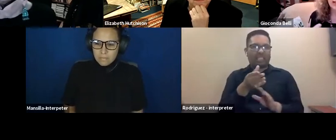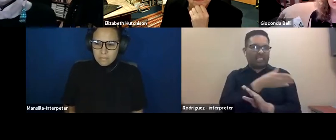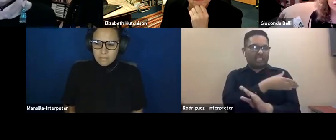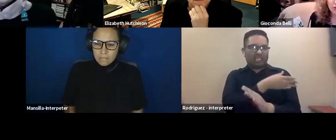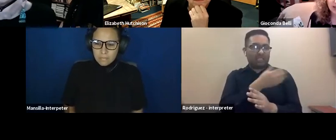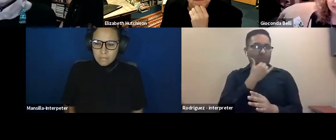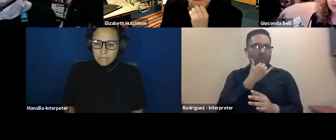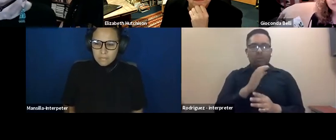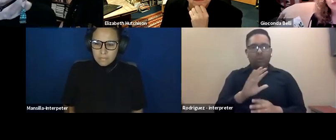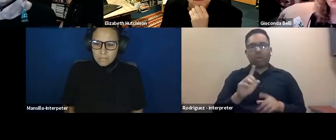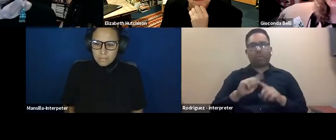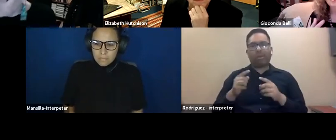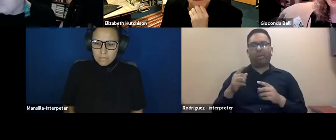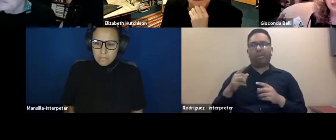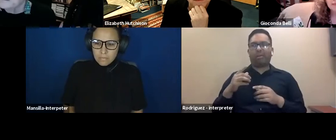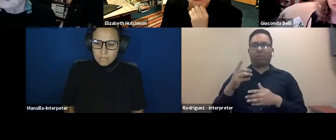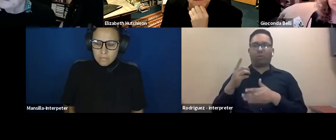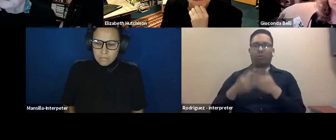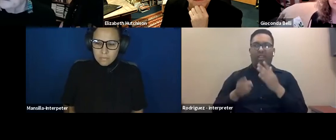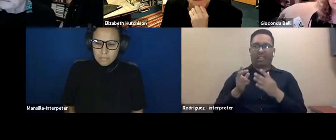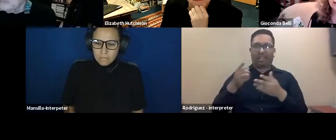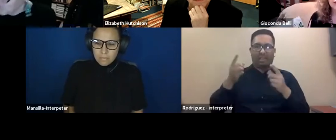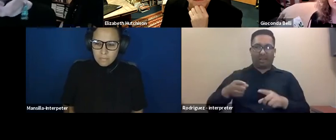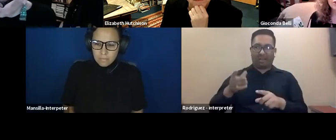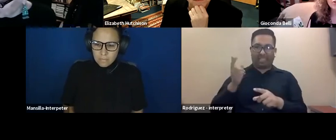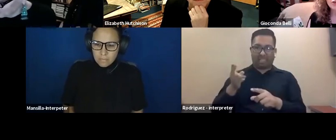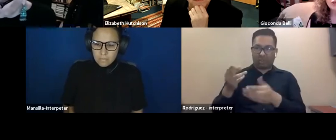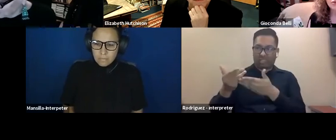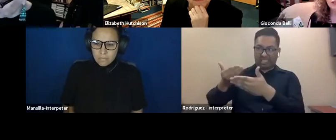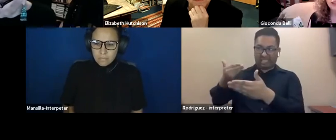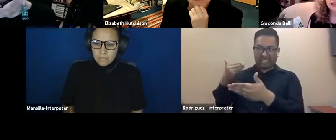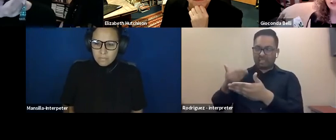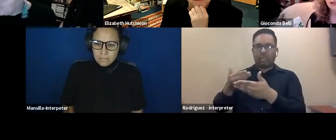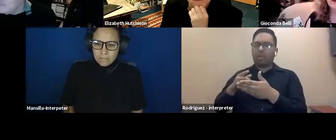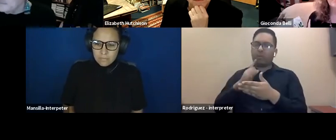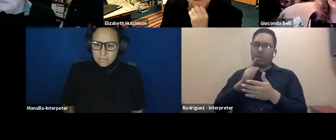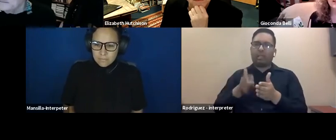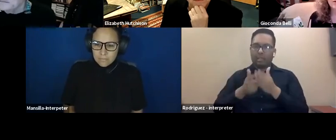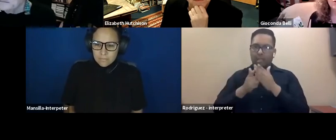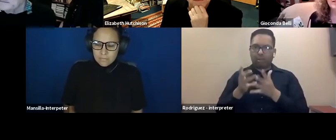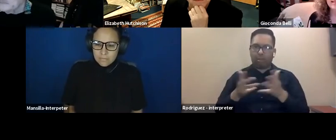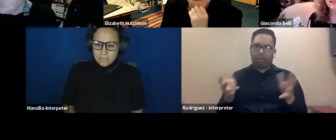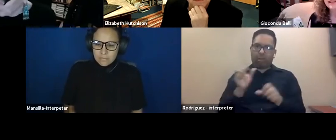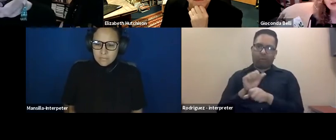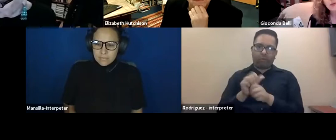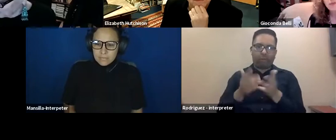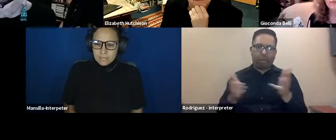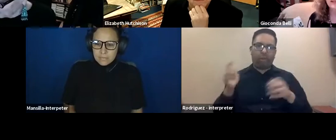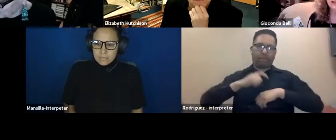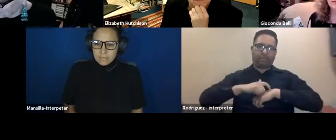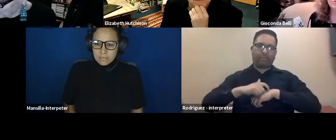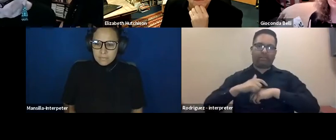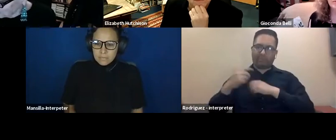procesos de la historia toman mucho tiempo. Entonces, yo creo que ustedes, como gente joven, se tienen que